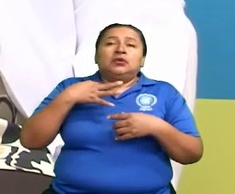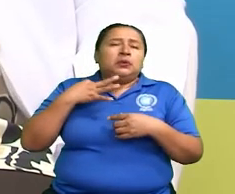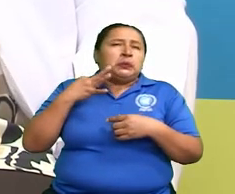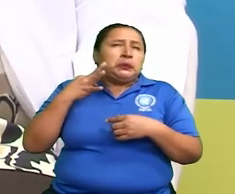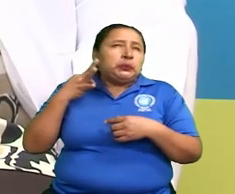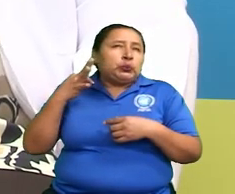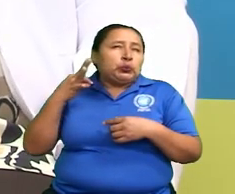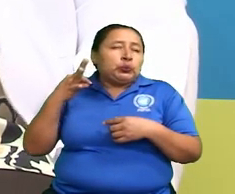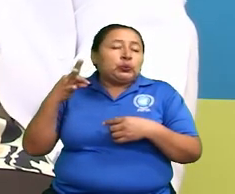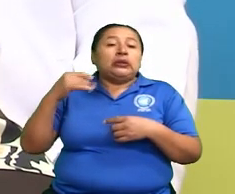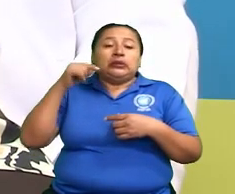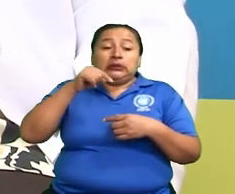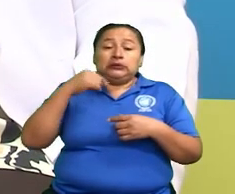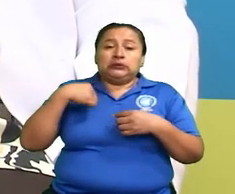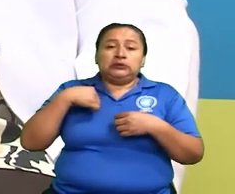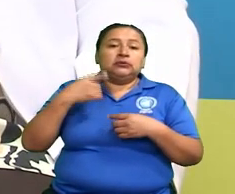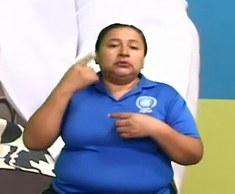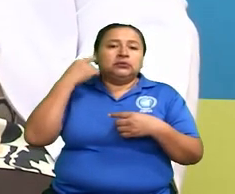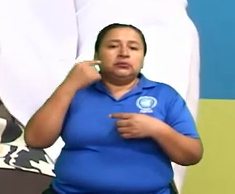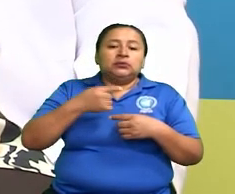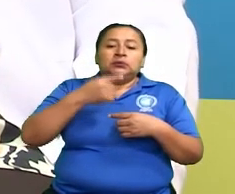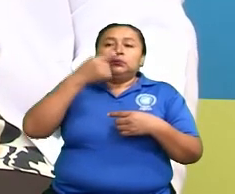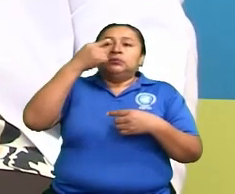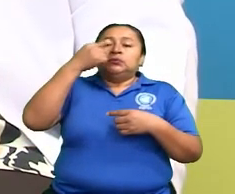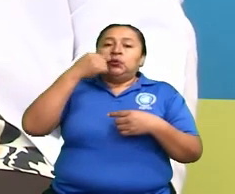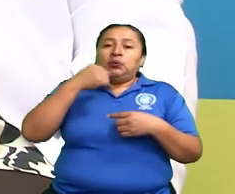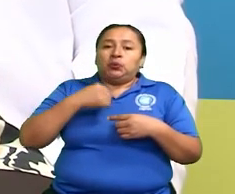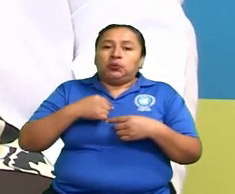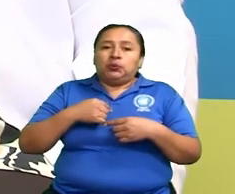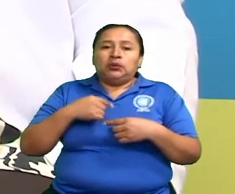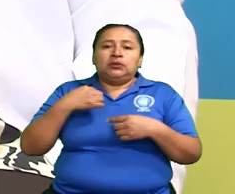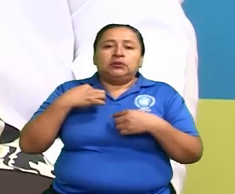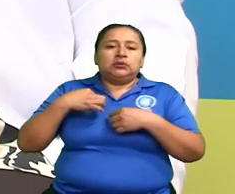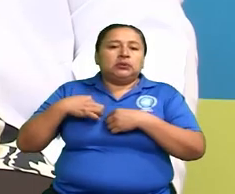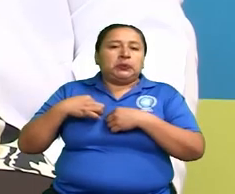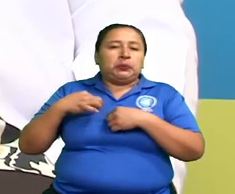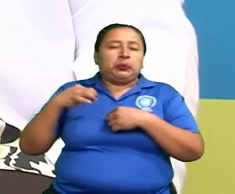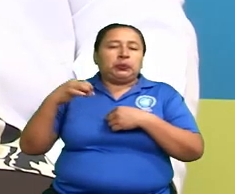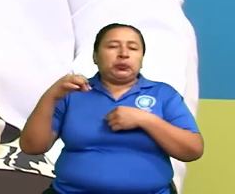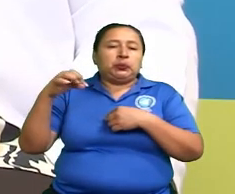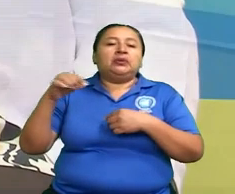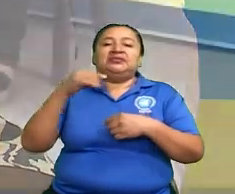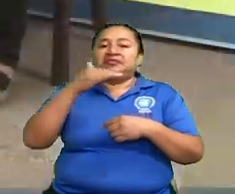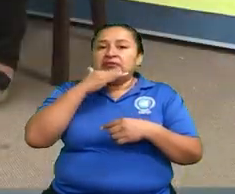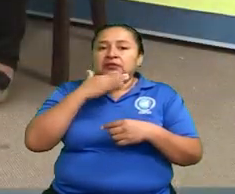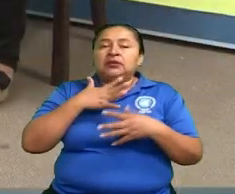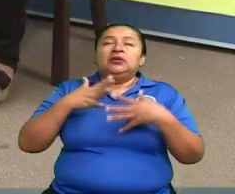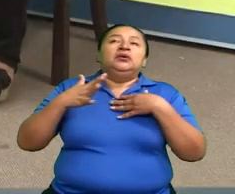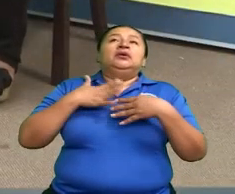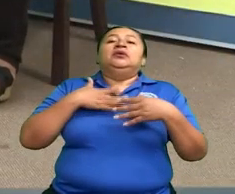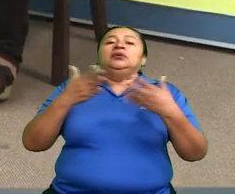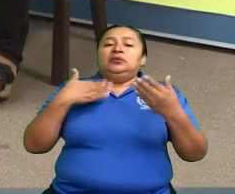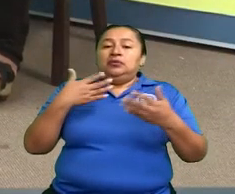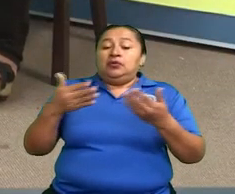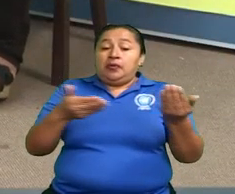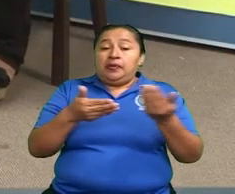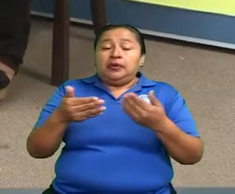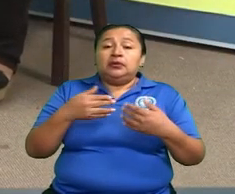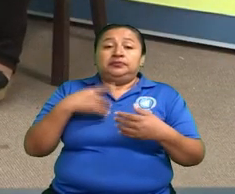silbidos, donde al inhalar y exhalar, se oyen los silbidos y esa dificultad y esa desesperación que tienen nuestros